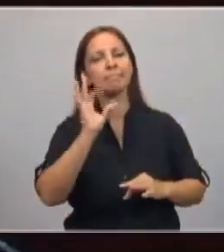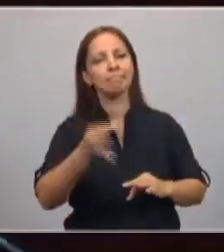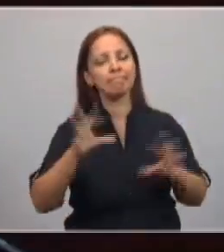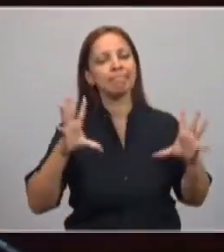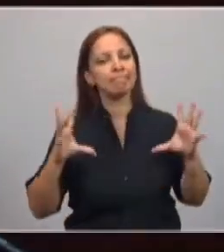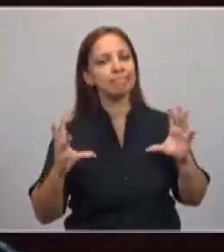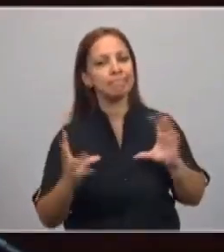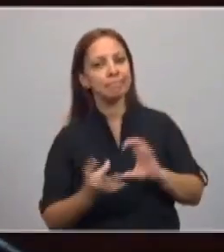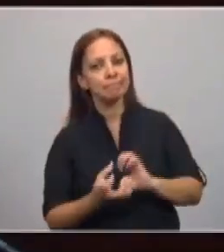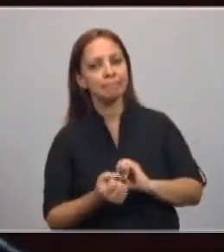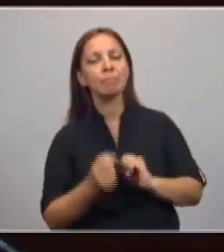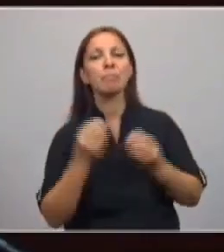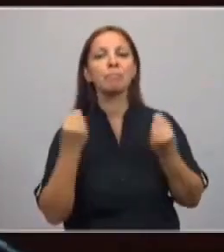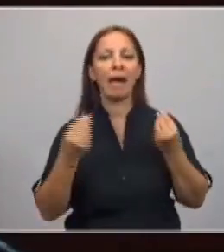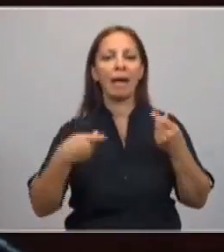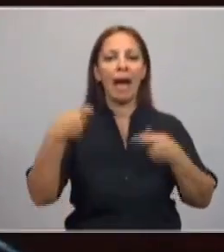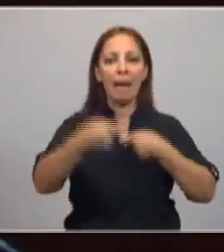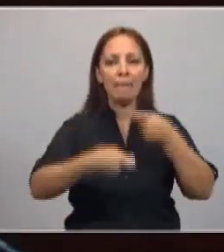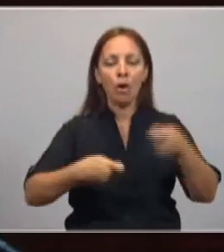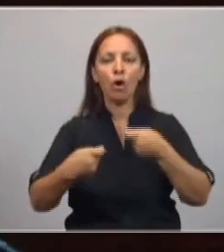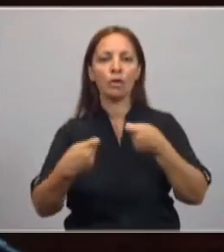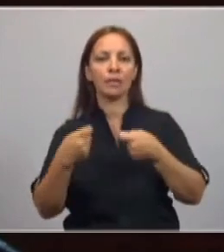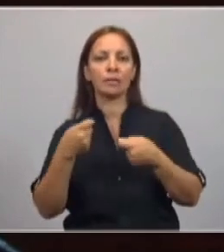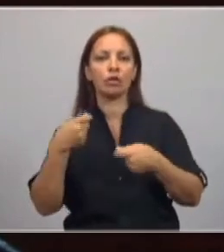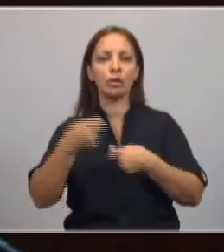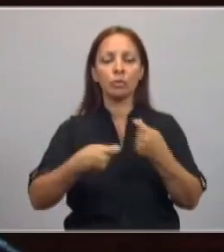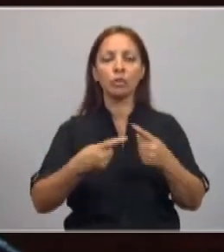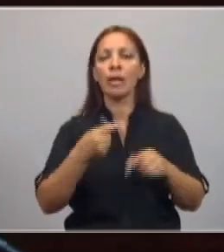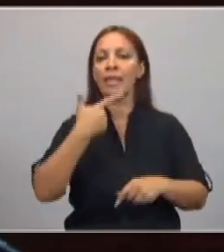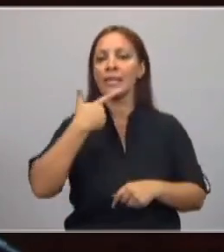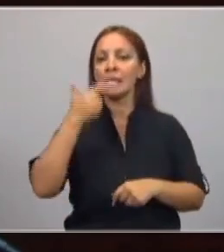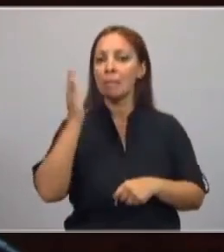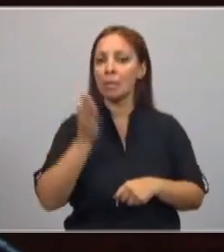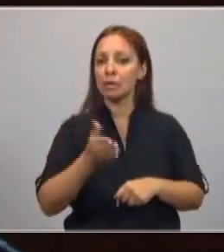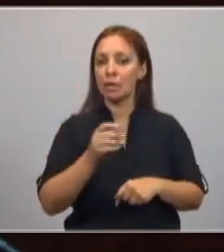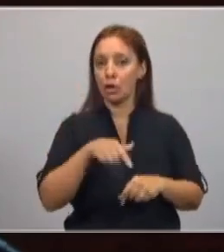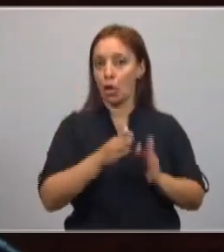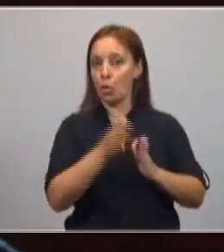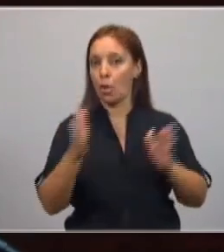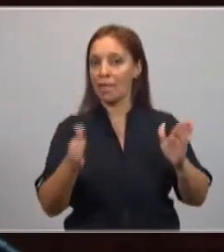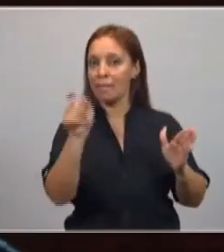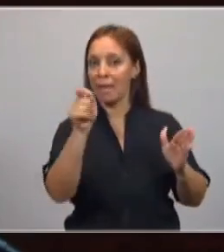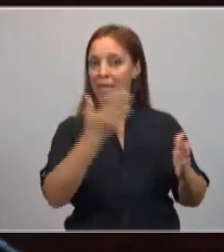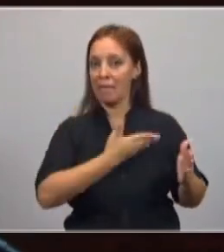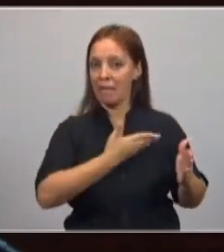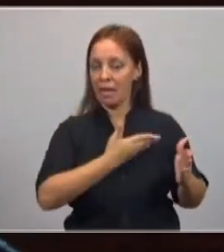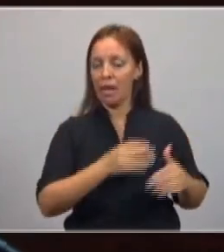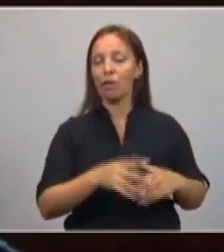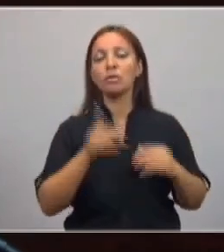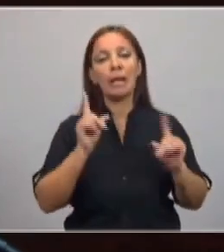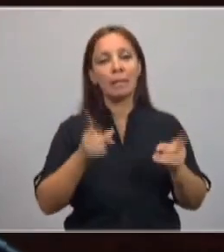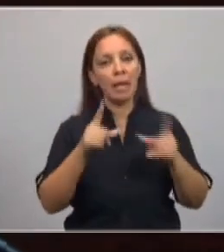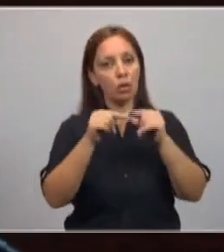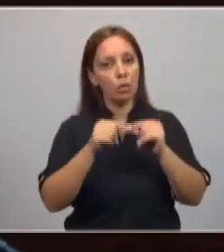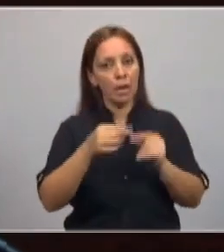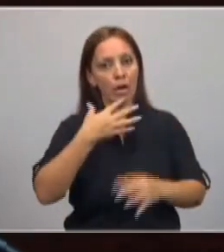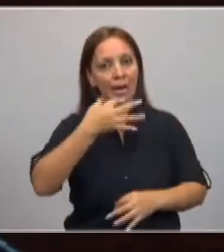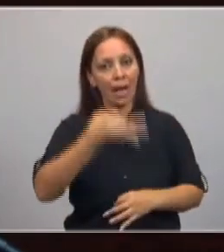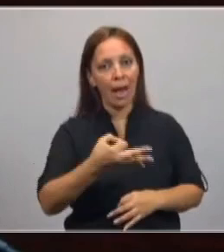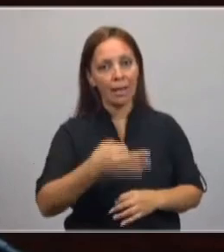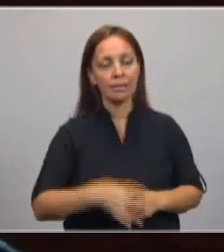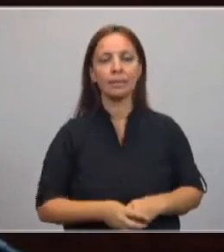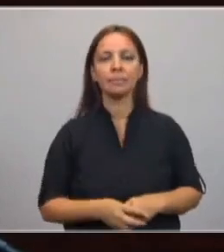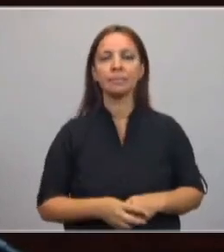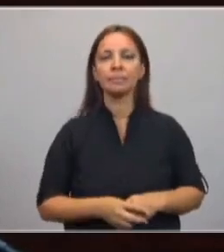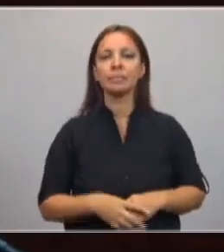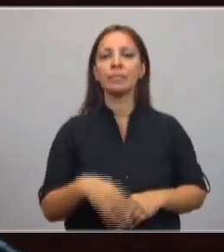de contribuciones y aporte de la seguridad social del 17% en febrero. También en términos reales. Por eso,